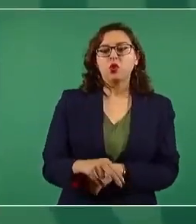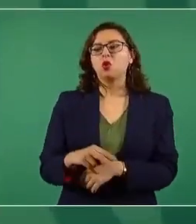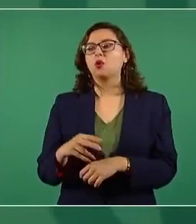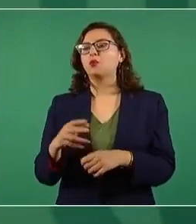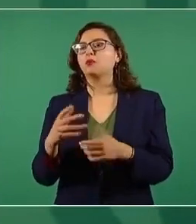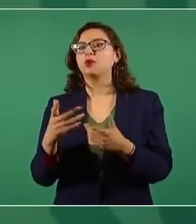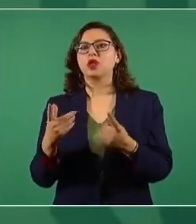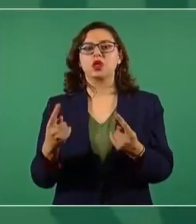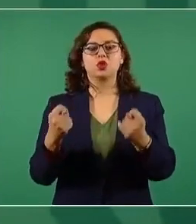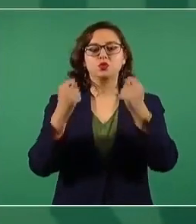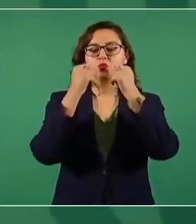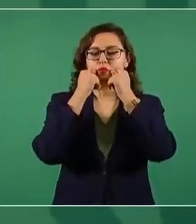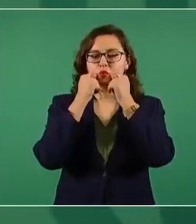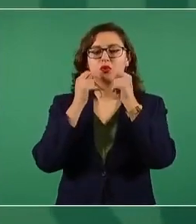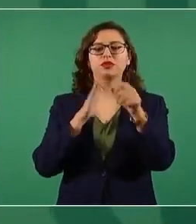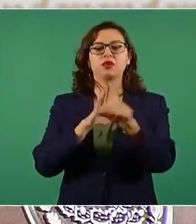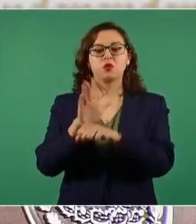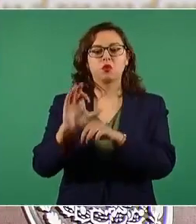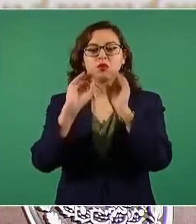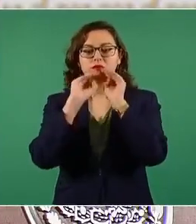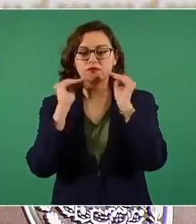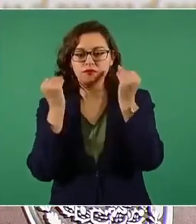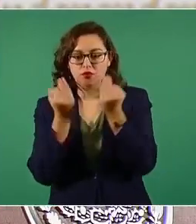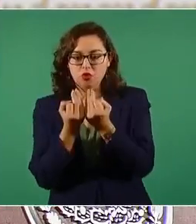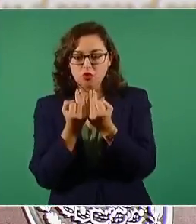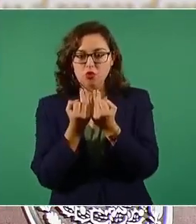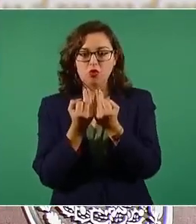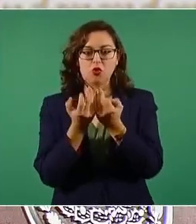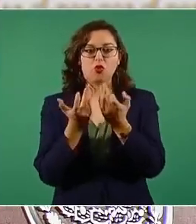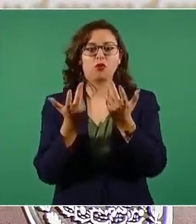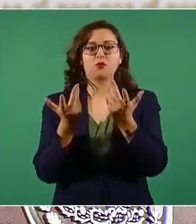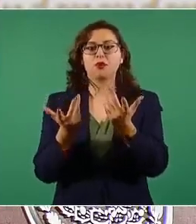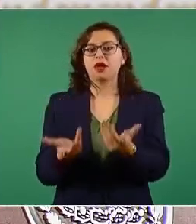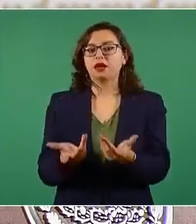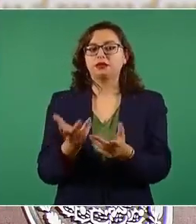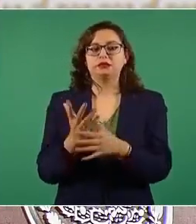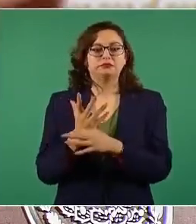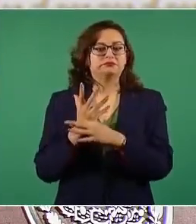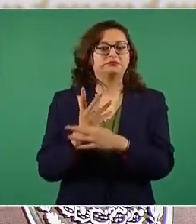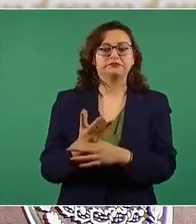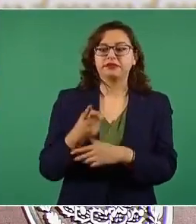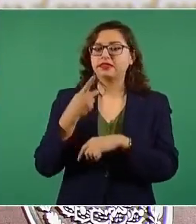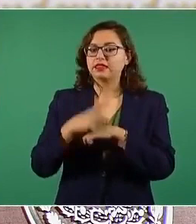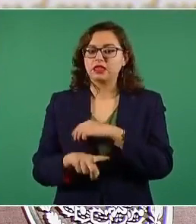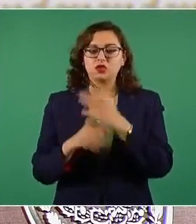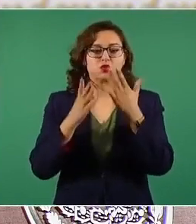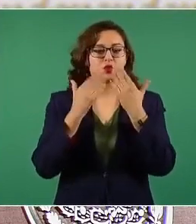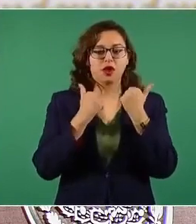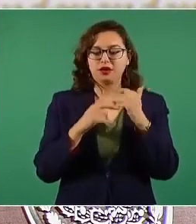aunque se alegue de que no causan daño,